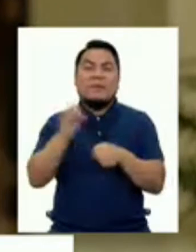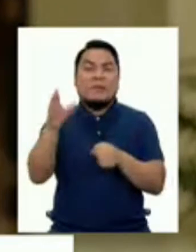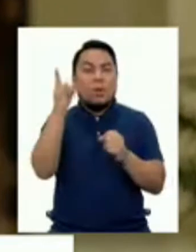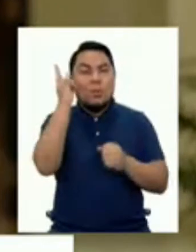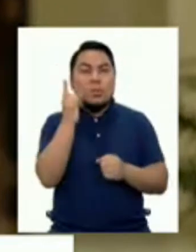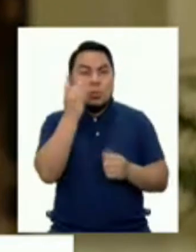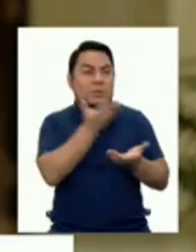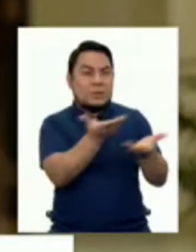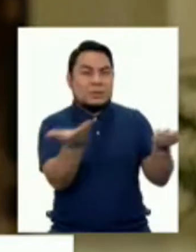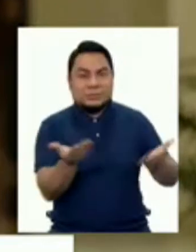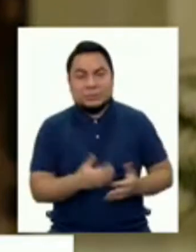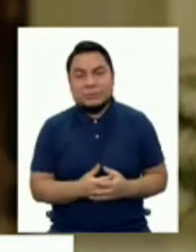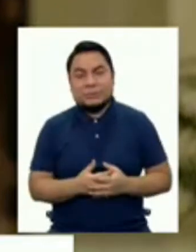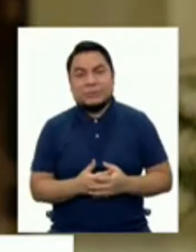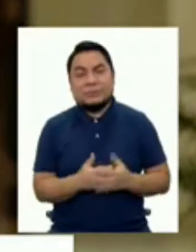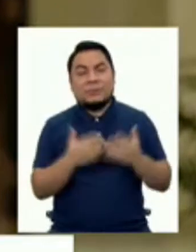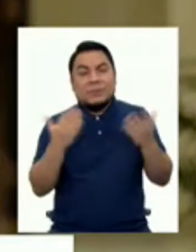si